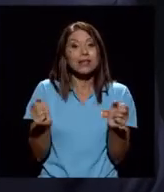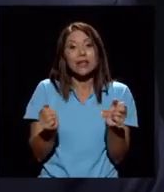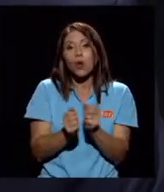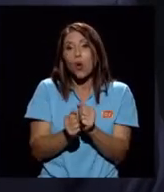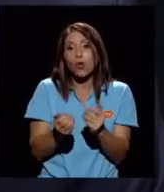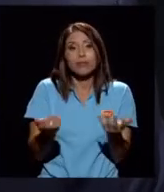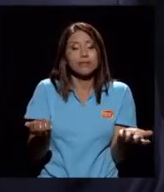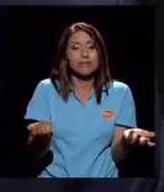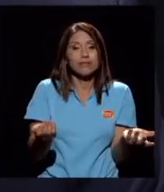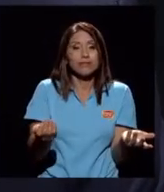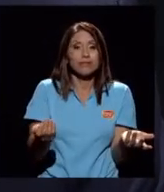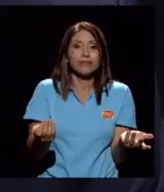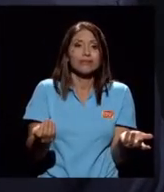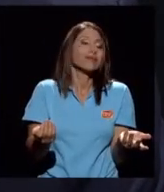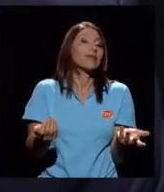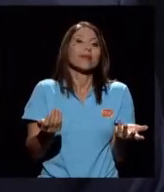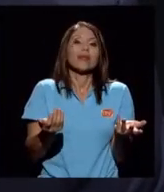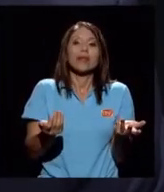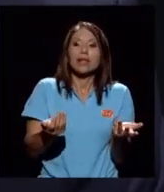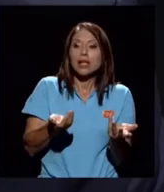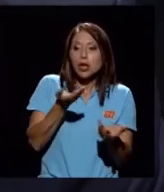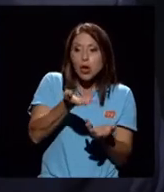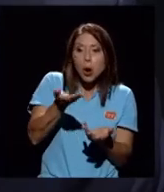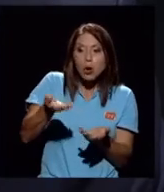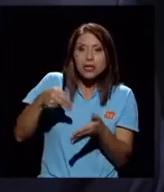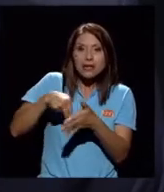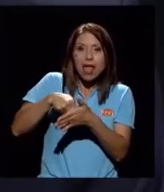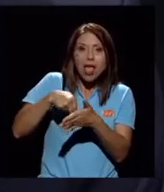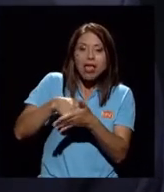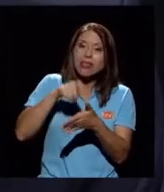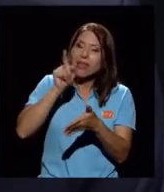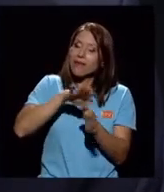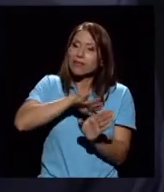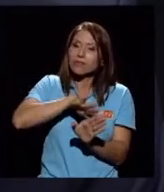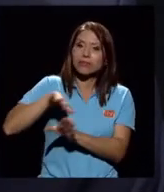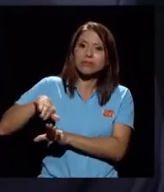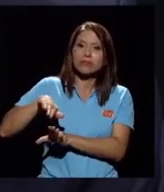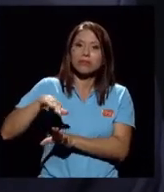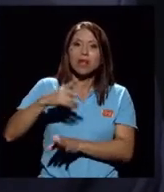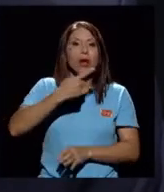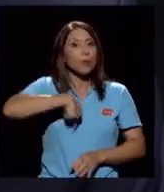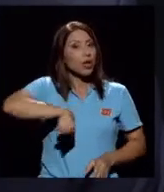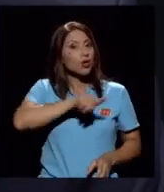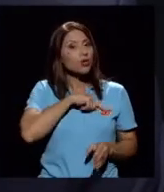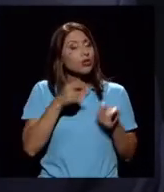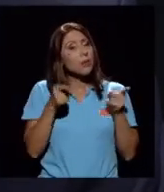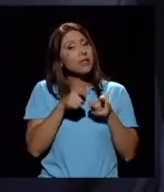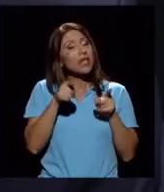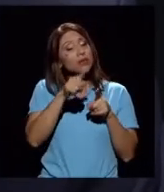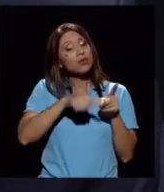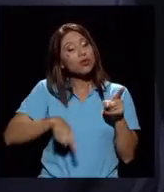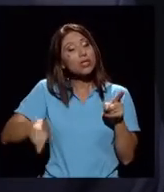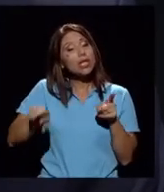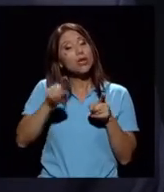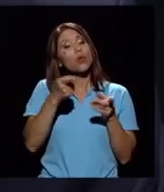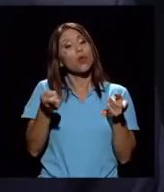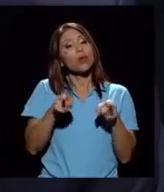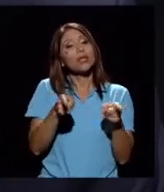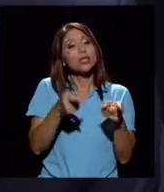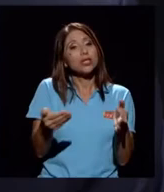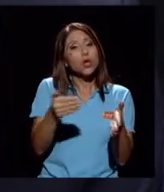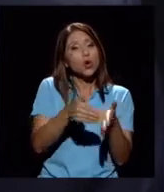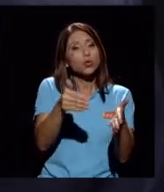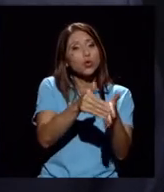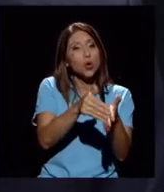los factores que están evitando nos crecer y aquí estamos metidos en un círculo vicioso si es muy difícil poder un país crecer 10 por